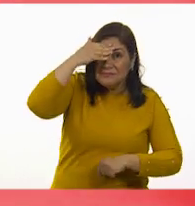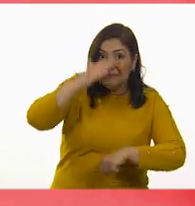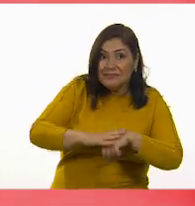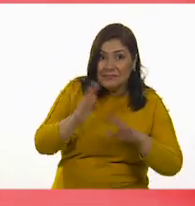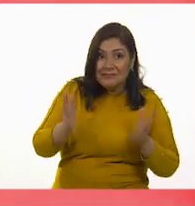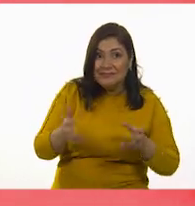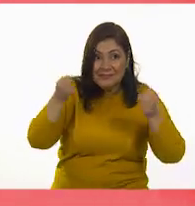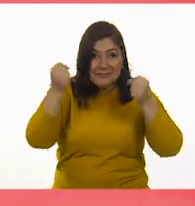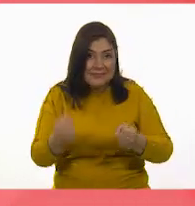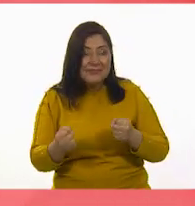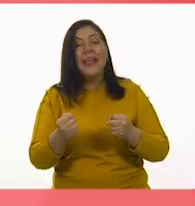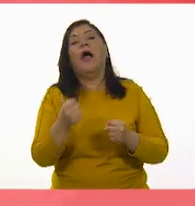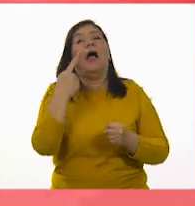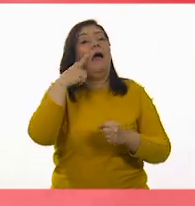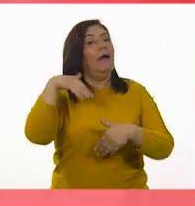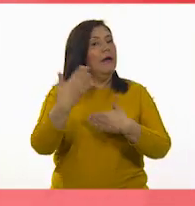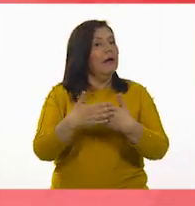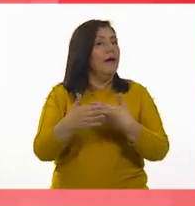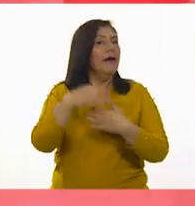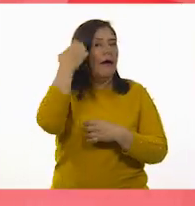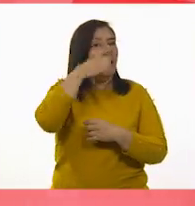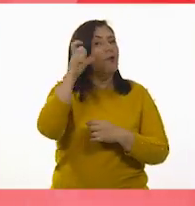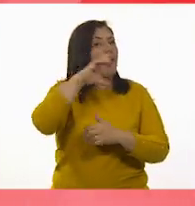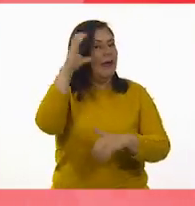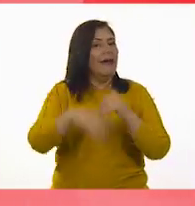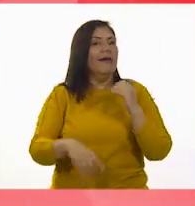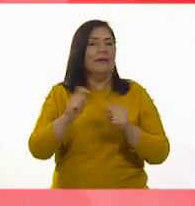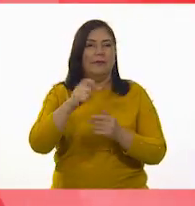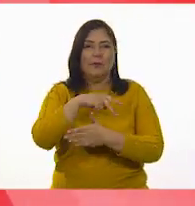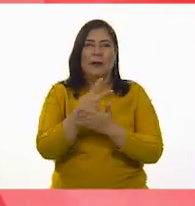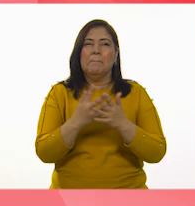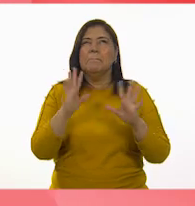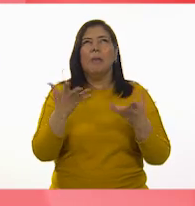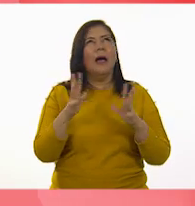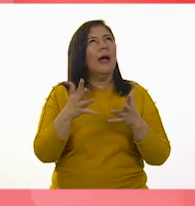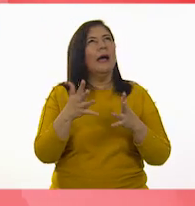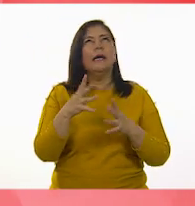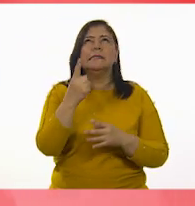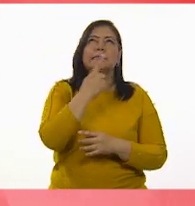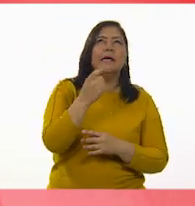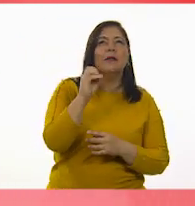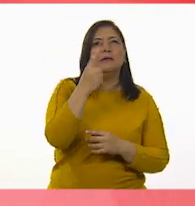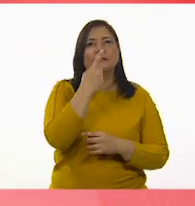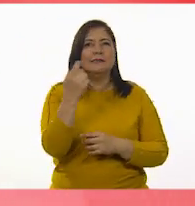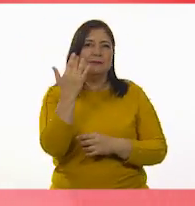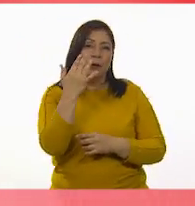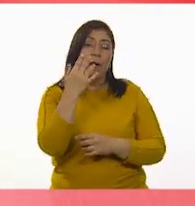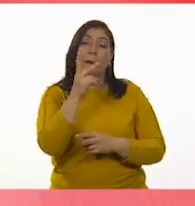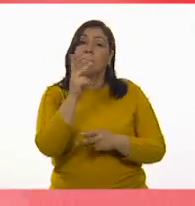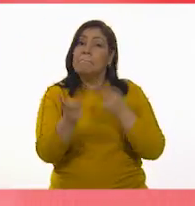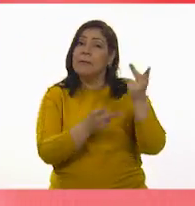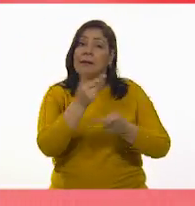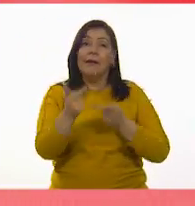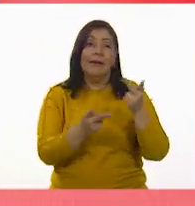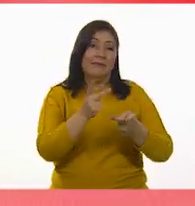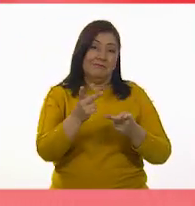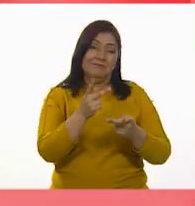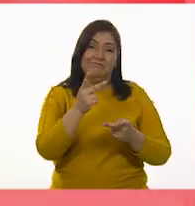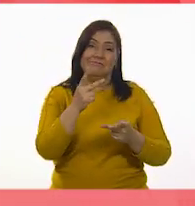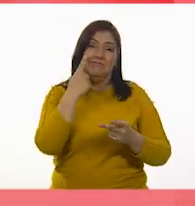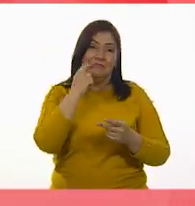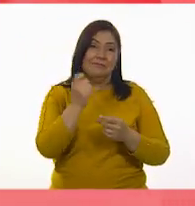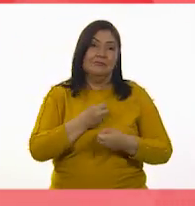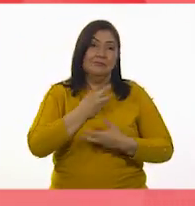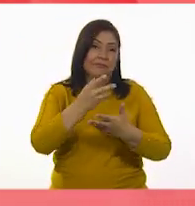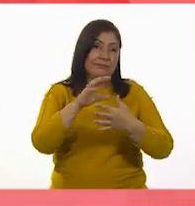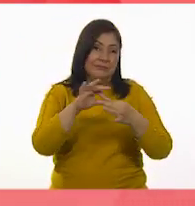¿Seguro? Porque viene un examen después del programa, ¿eh? Examen como de 100, 150 preguntas y sin opción múltiple, ¿eh?